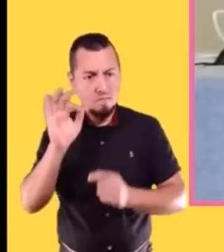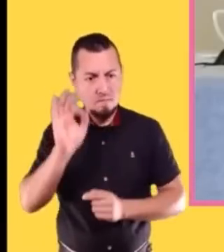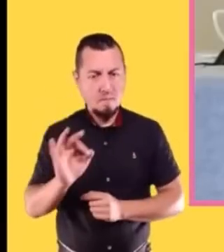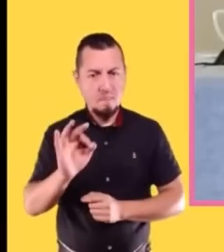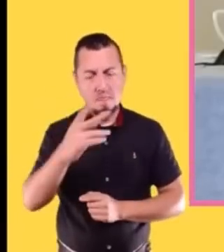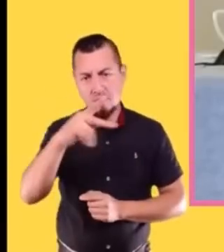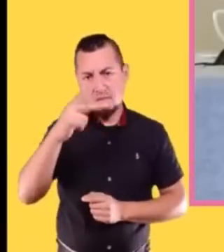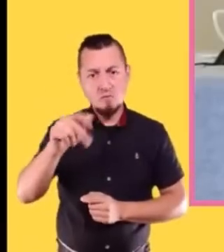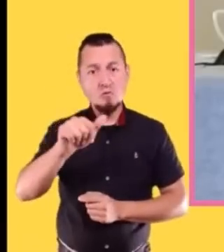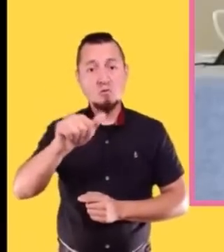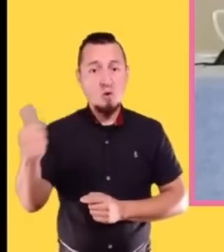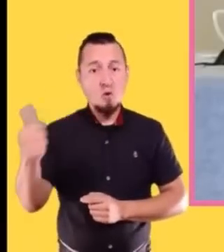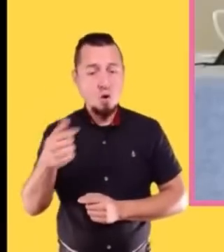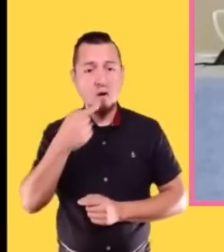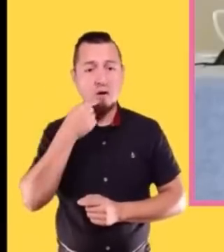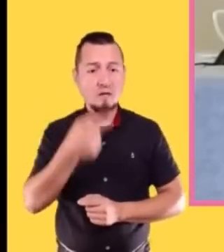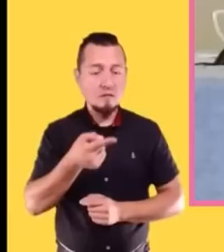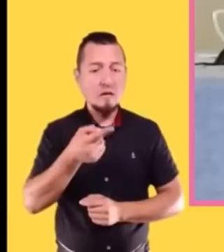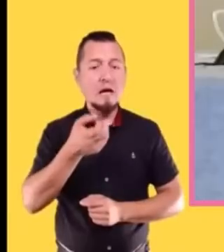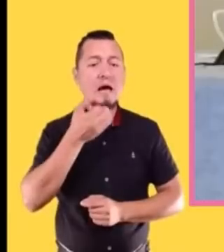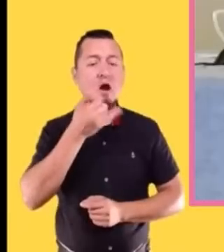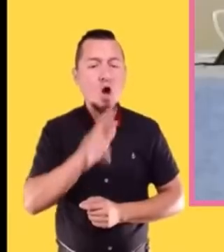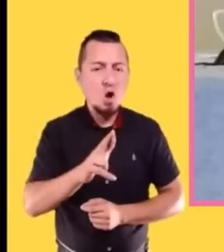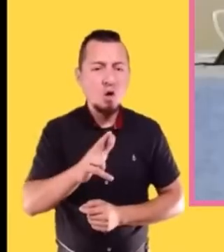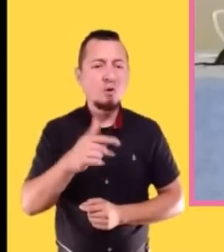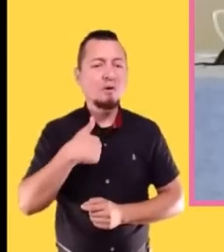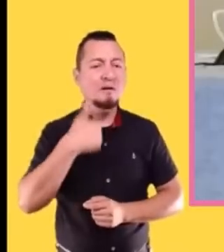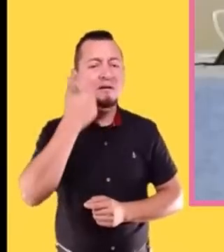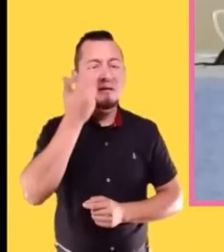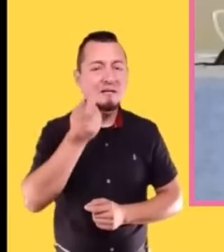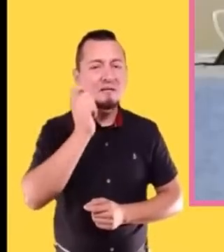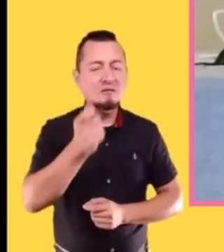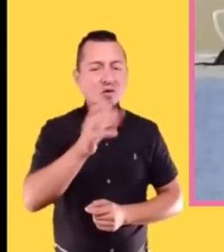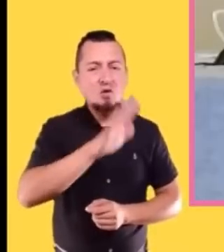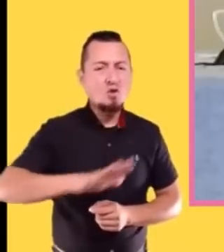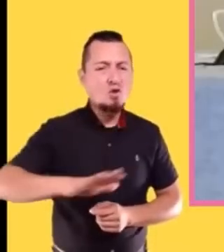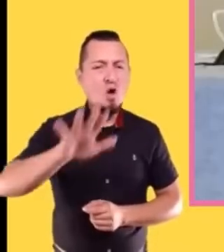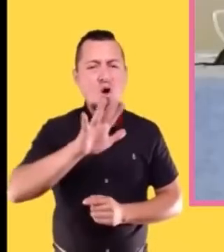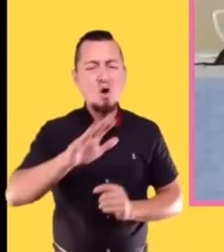como se ha señalado, los errores. Pero lo que quisiera saber es todo este tema tan